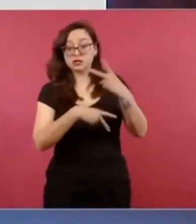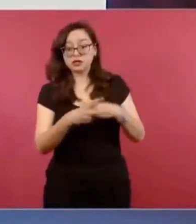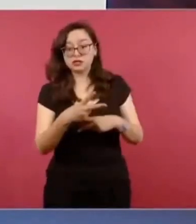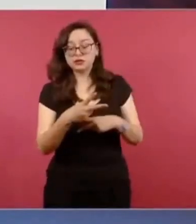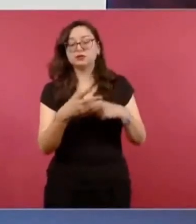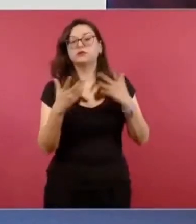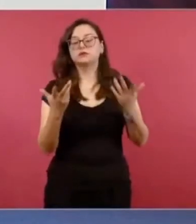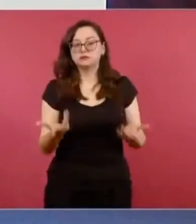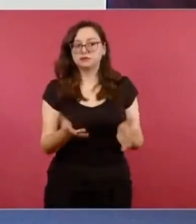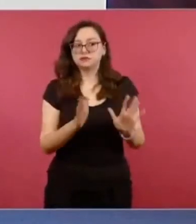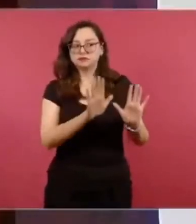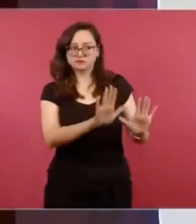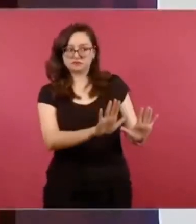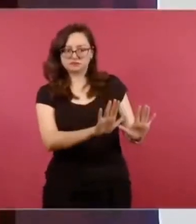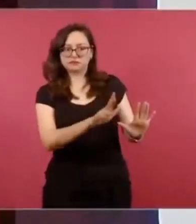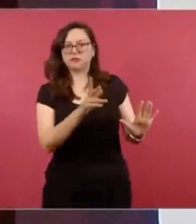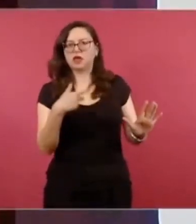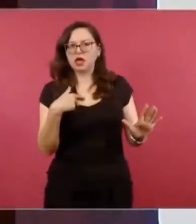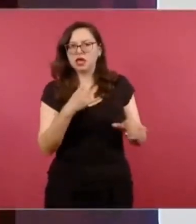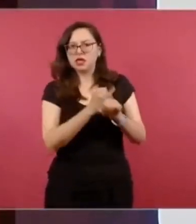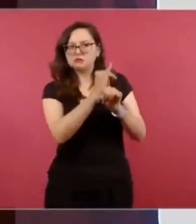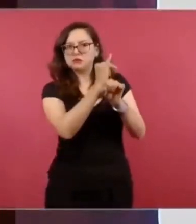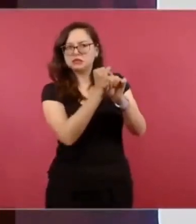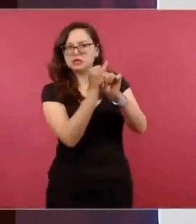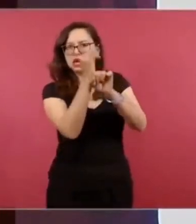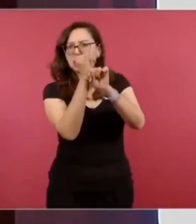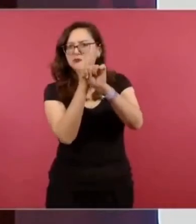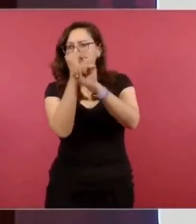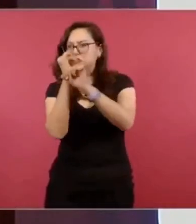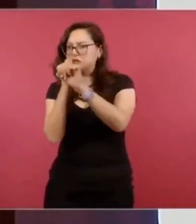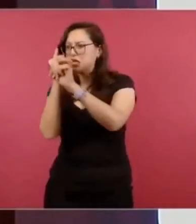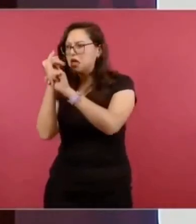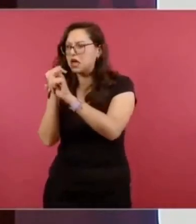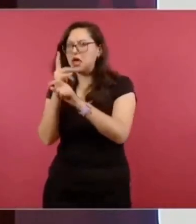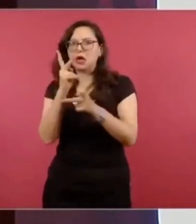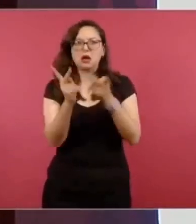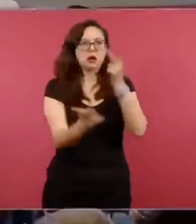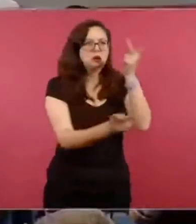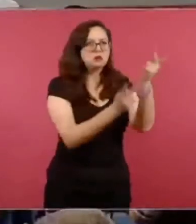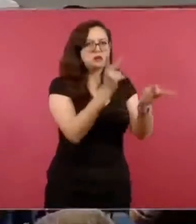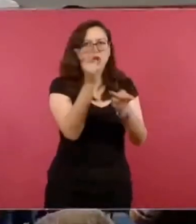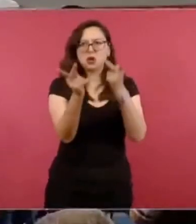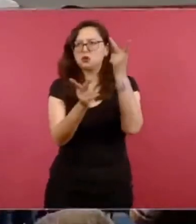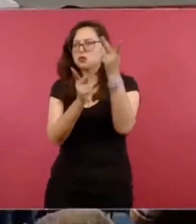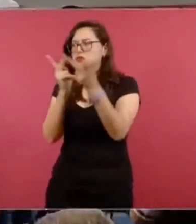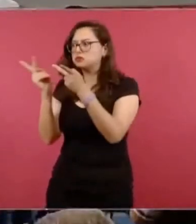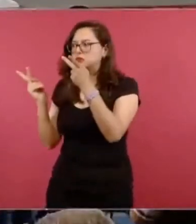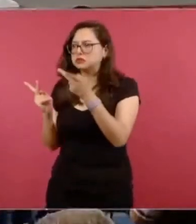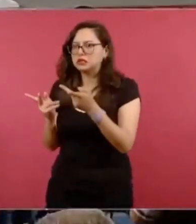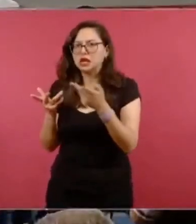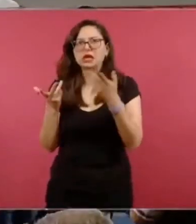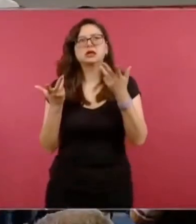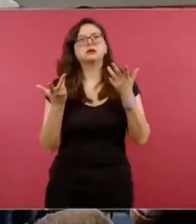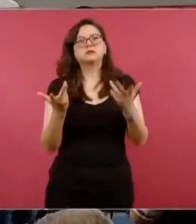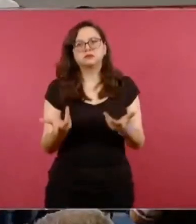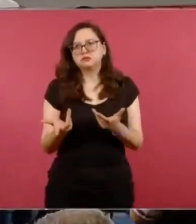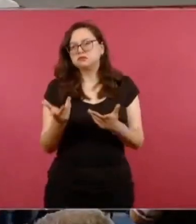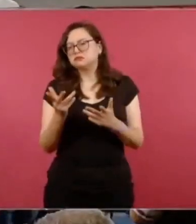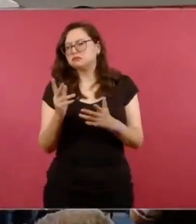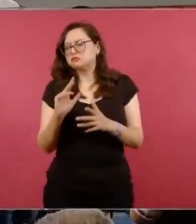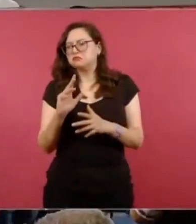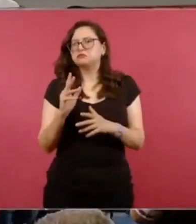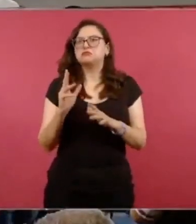de consultas con diversas secretarías del Estado en México y su posterior